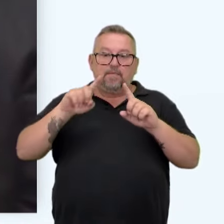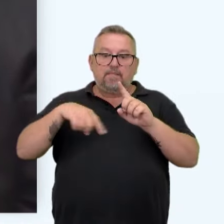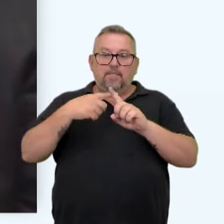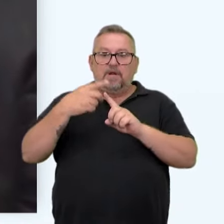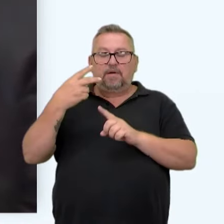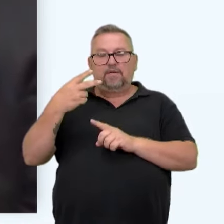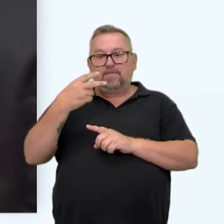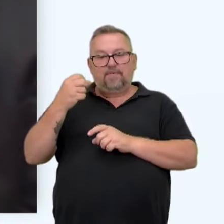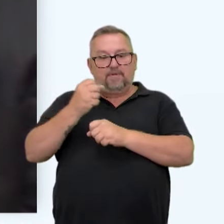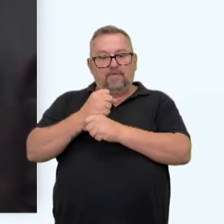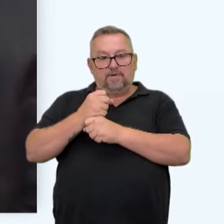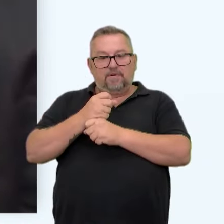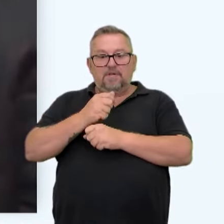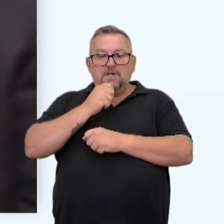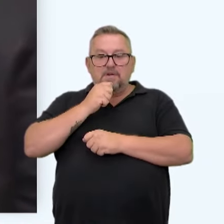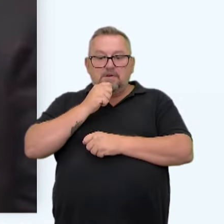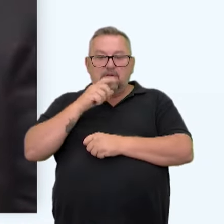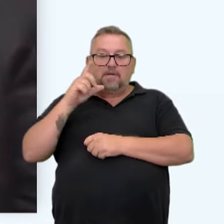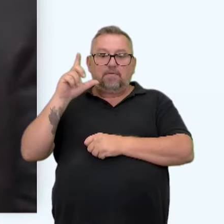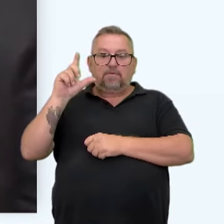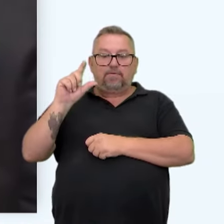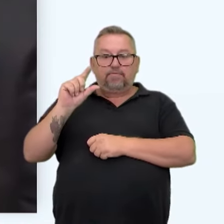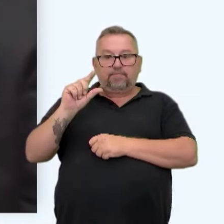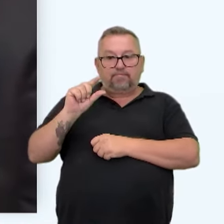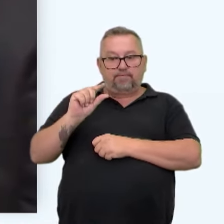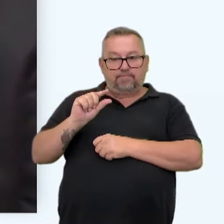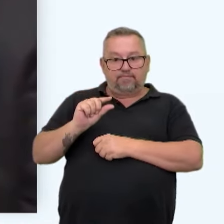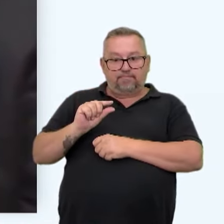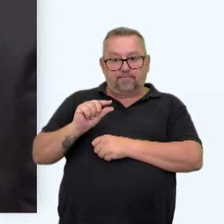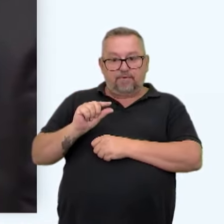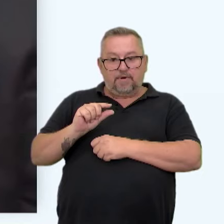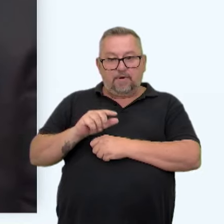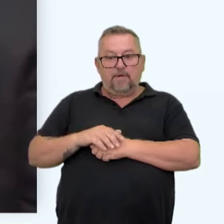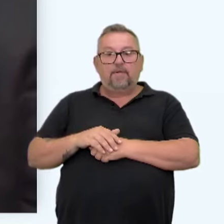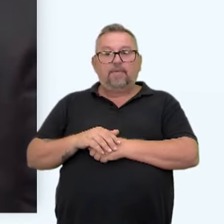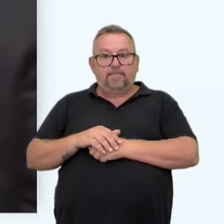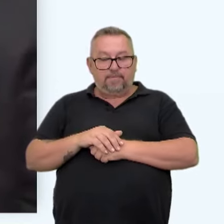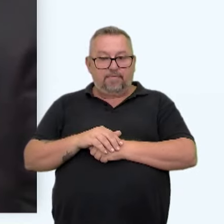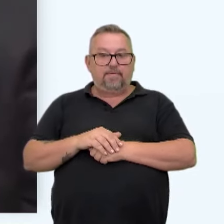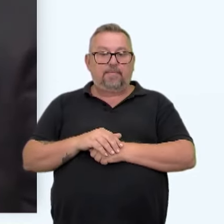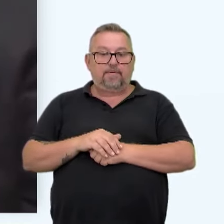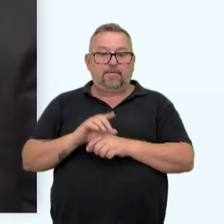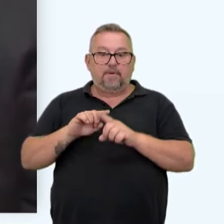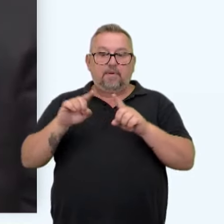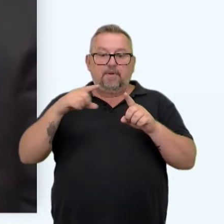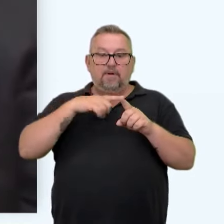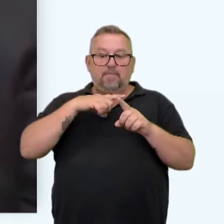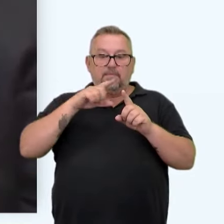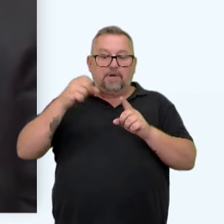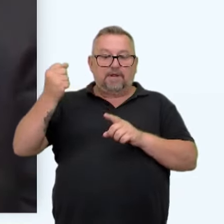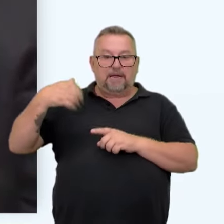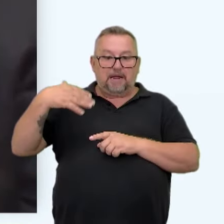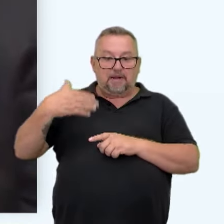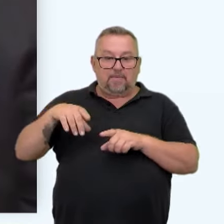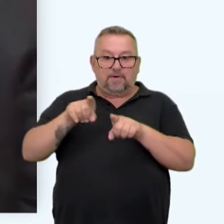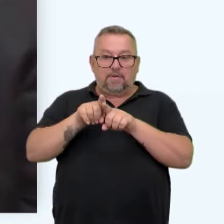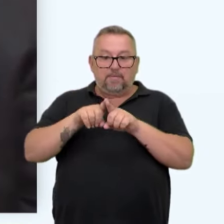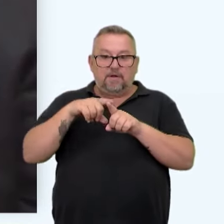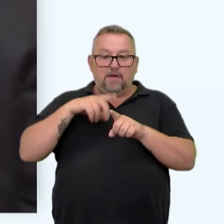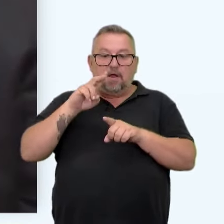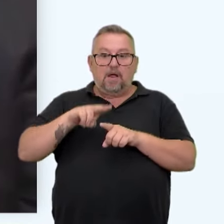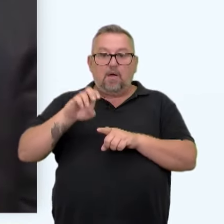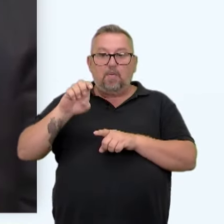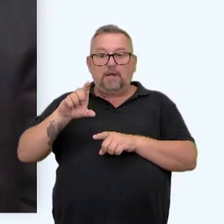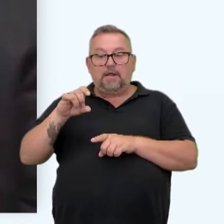durarán, estimo que más de 2 décadas, aunque reduzcan su circulación, sean más caros y se dirijan a